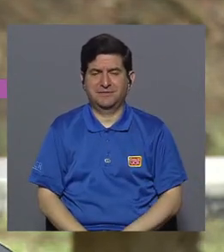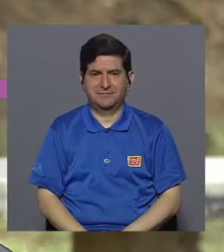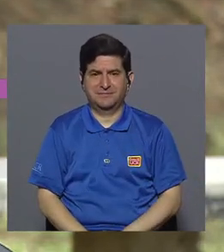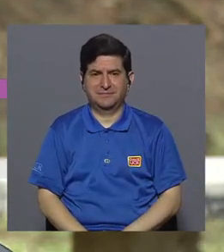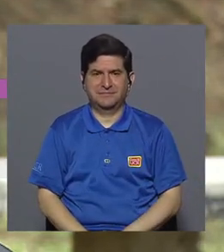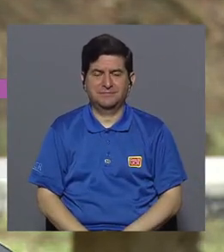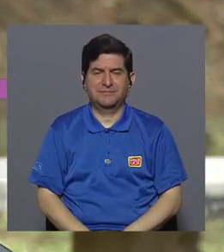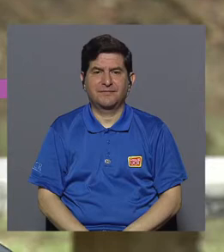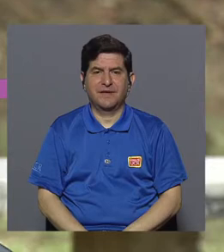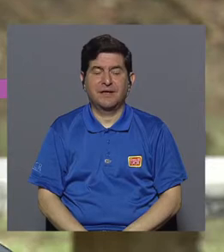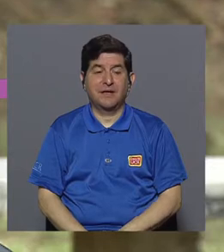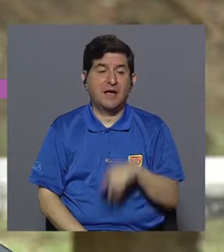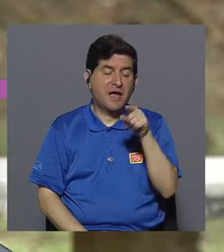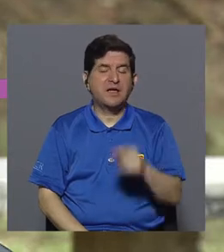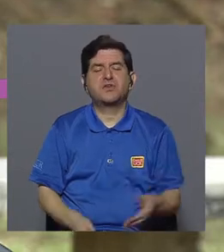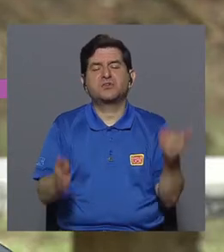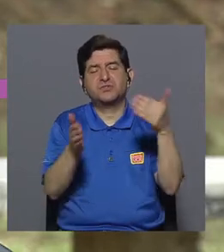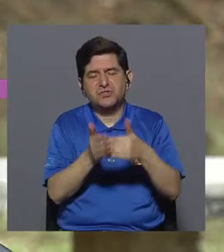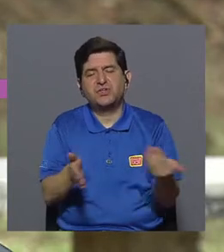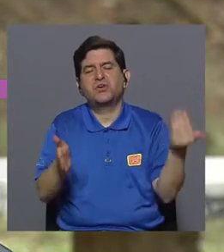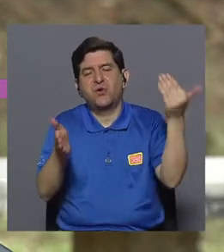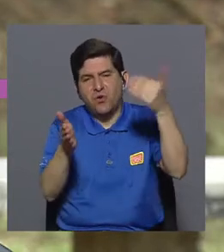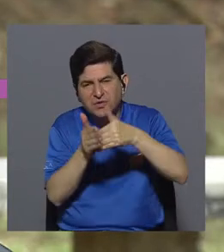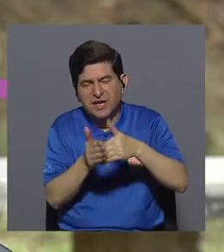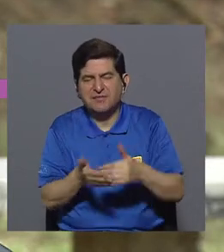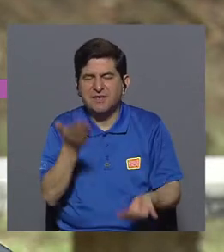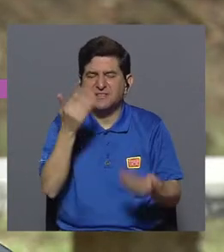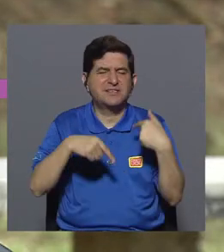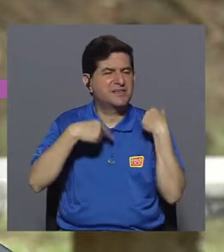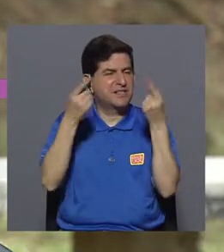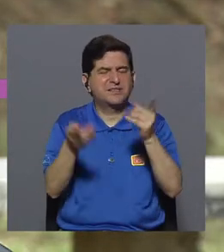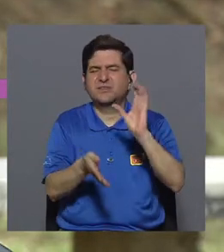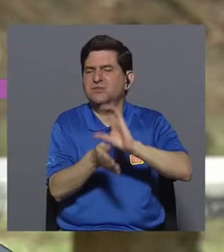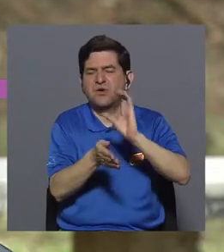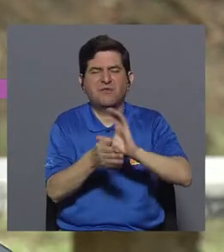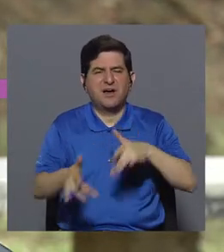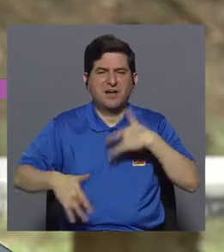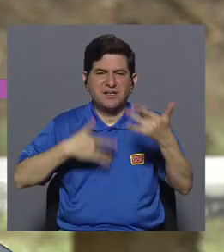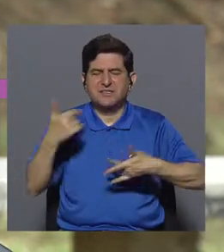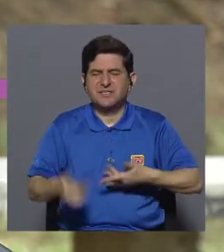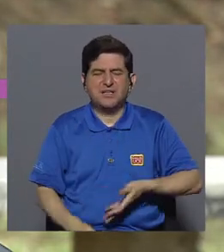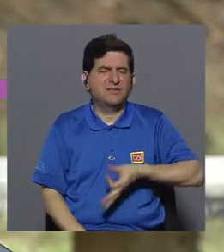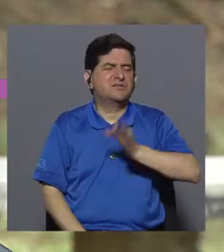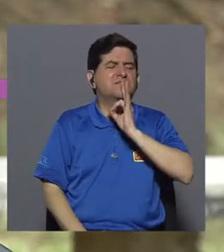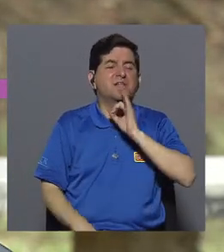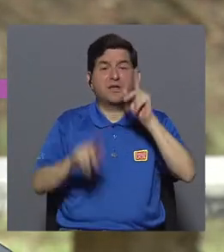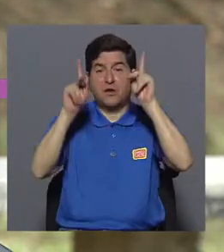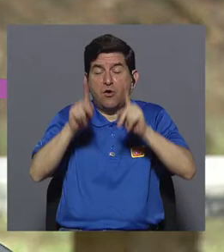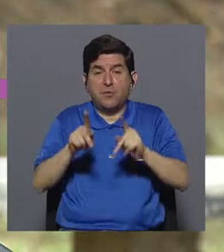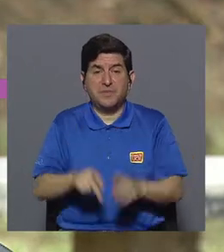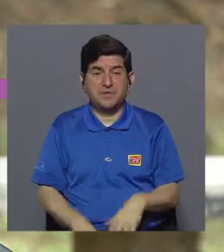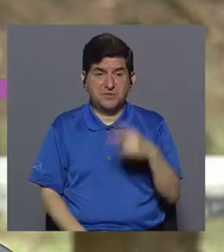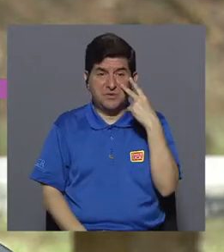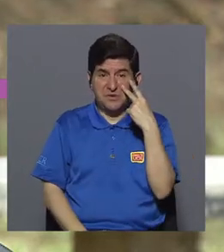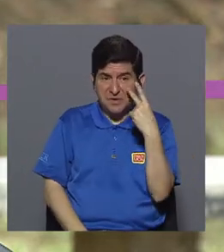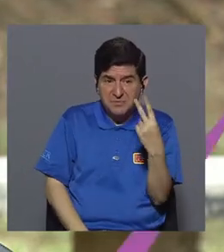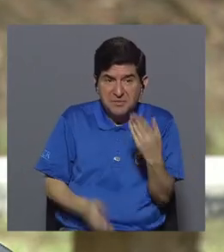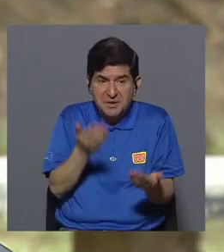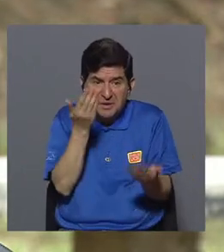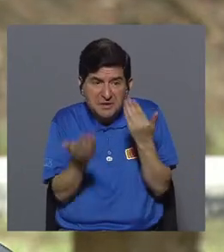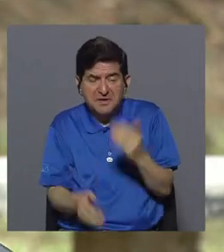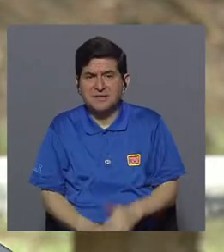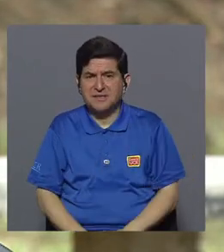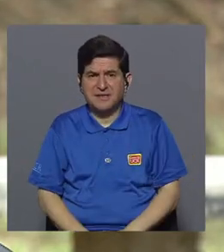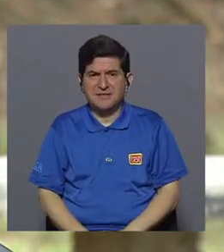usuarios que, este, cuando recaen puede que dejen de asistir a la clínica porque se sienten frustrados o usuarios que si ven que no